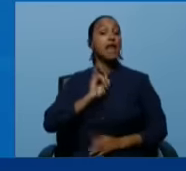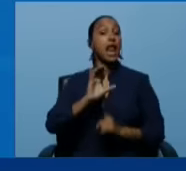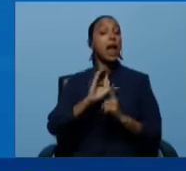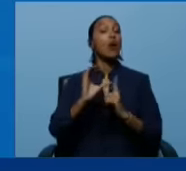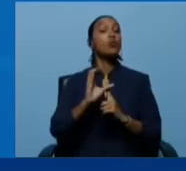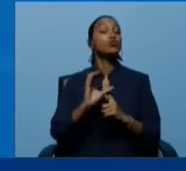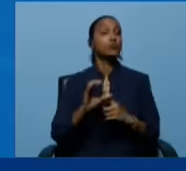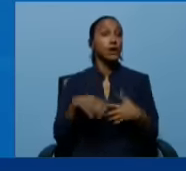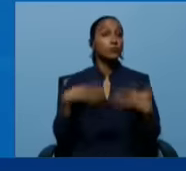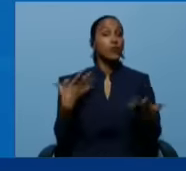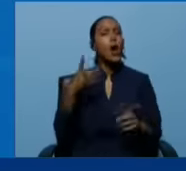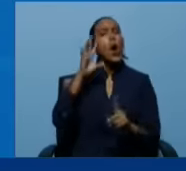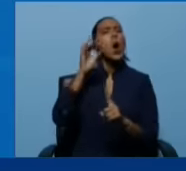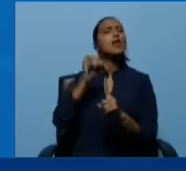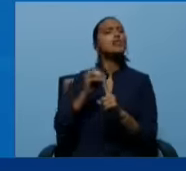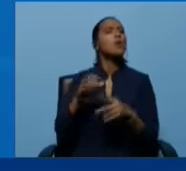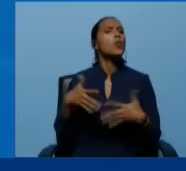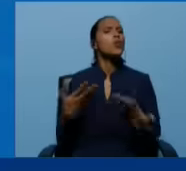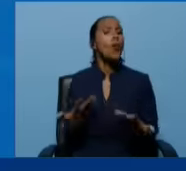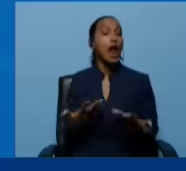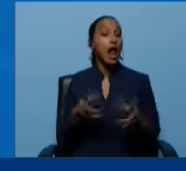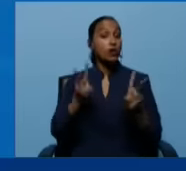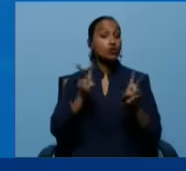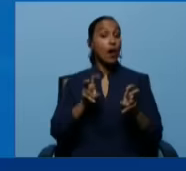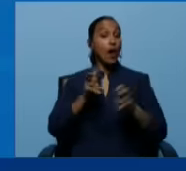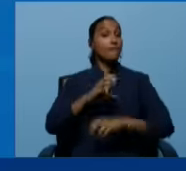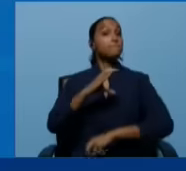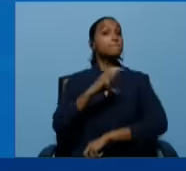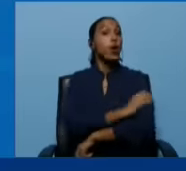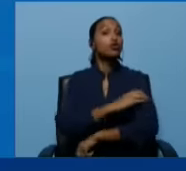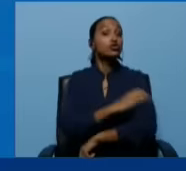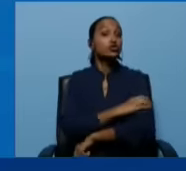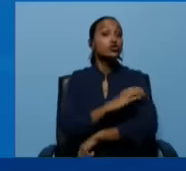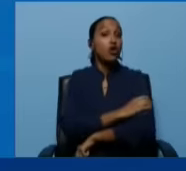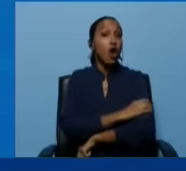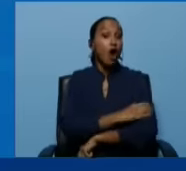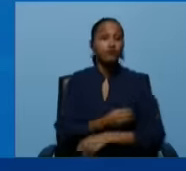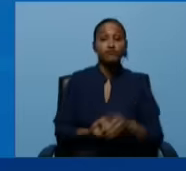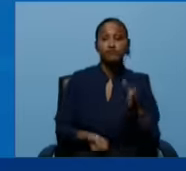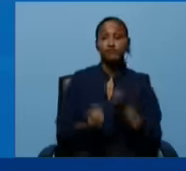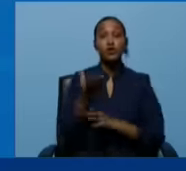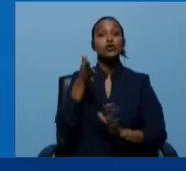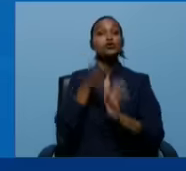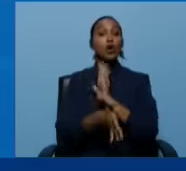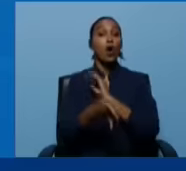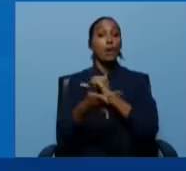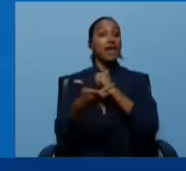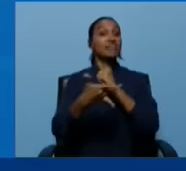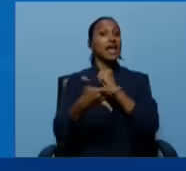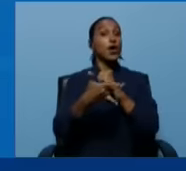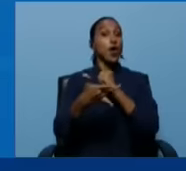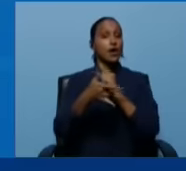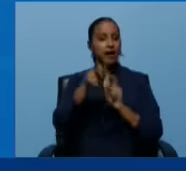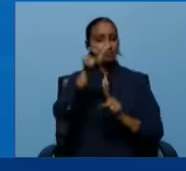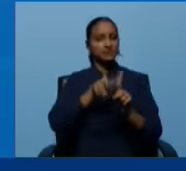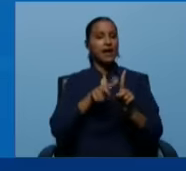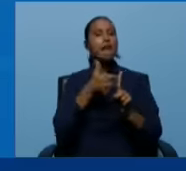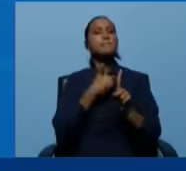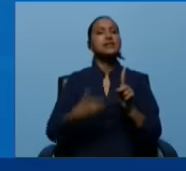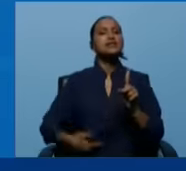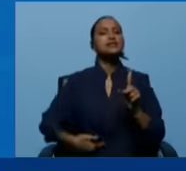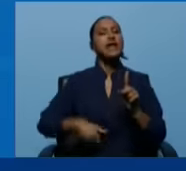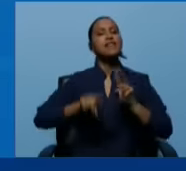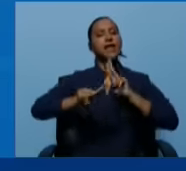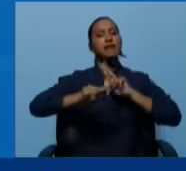objetivo de la nueva oligarquía del imperio tecnológico de gente como Elon Musk, nosotros desde Venezuela